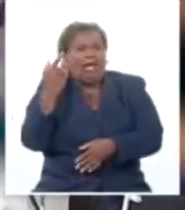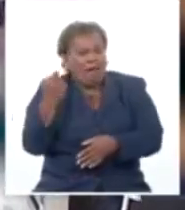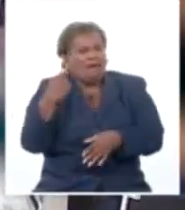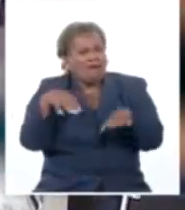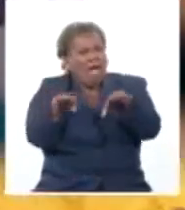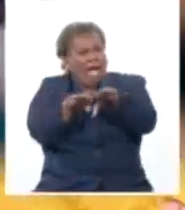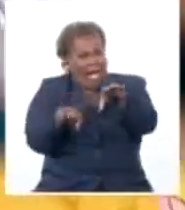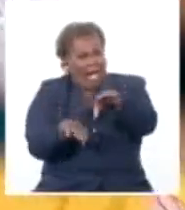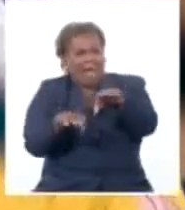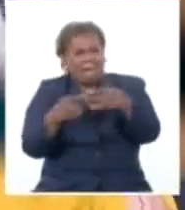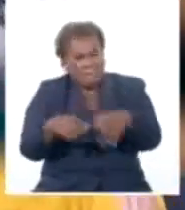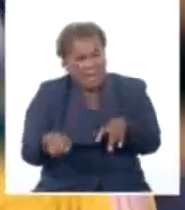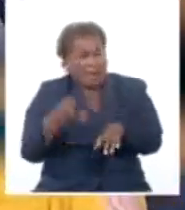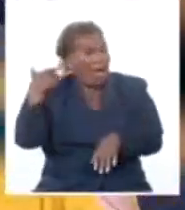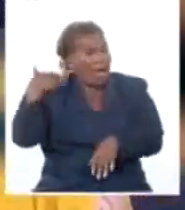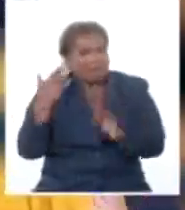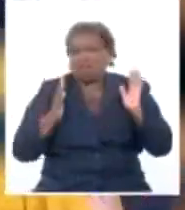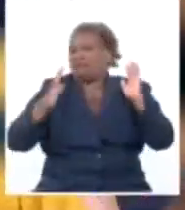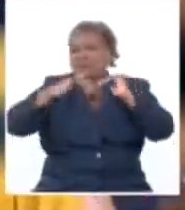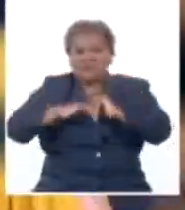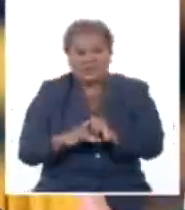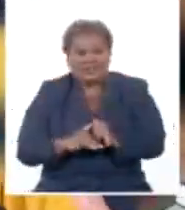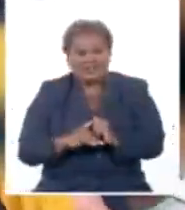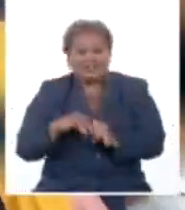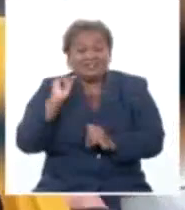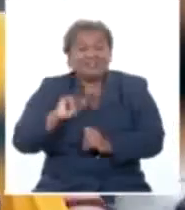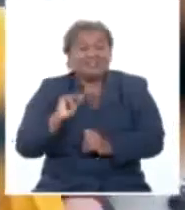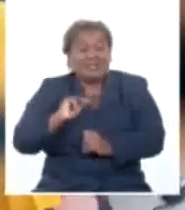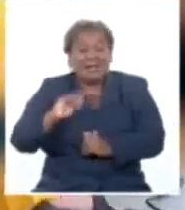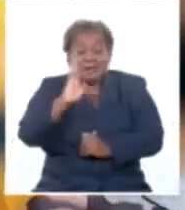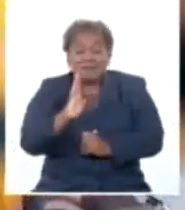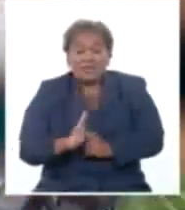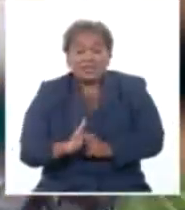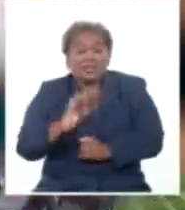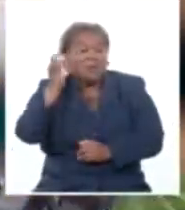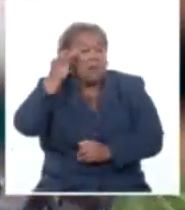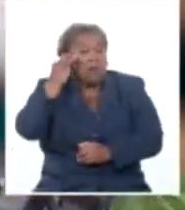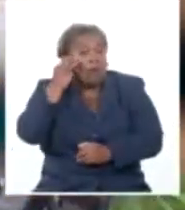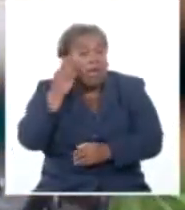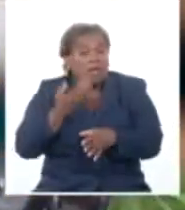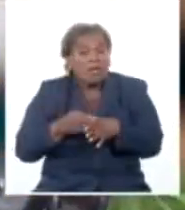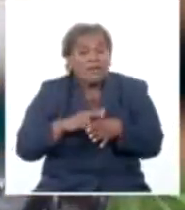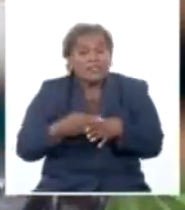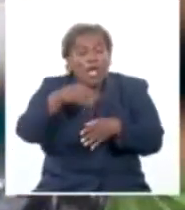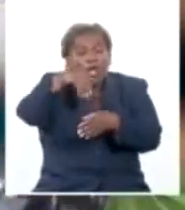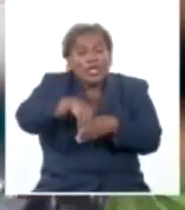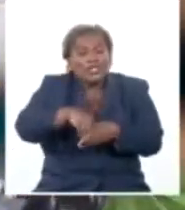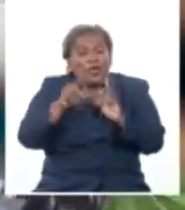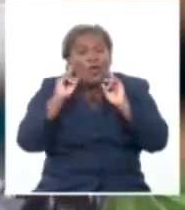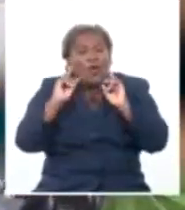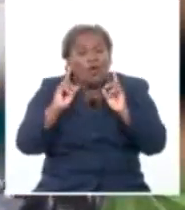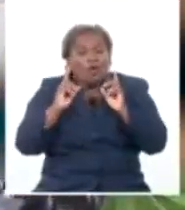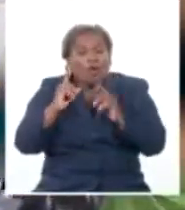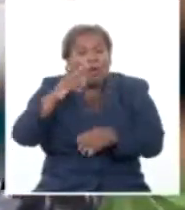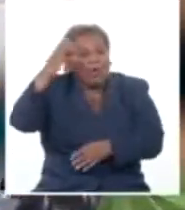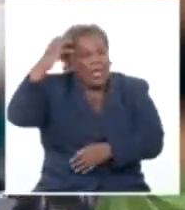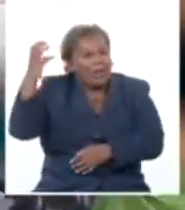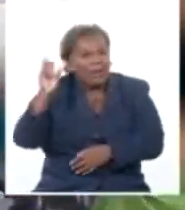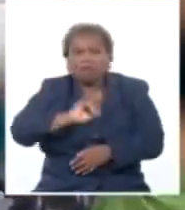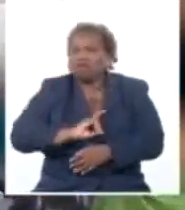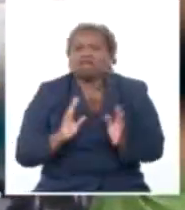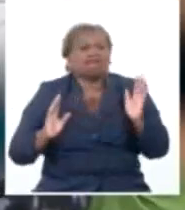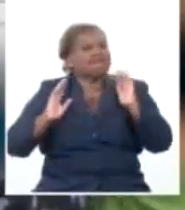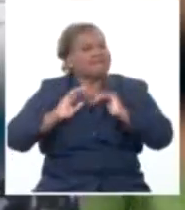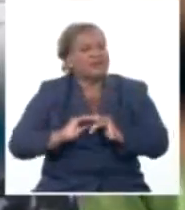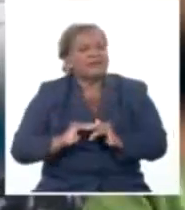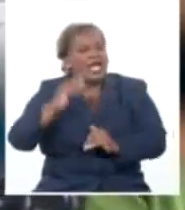supuesto un récord histórico en un país en el que las mujeres han tenido tradicionalmente muy poca representación en la política, y más si se compara con el